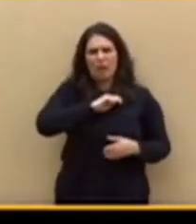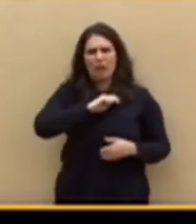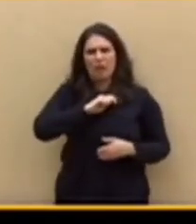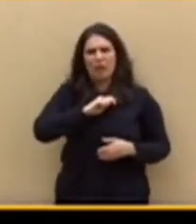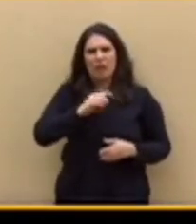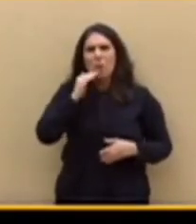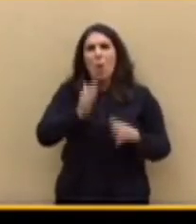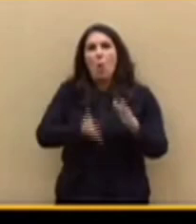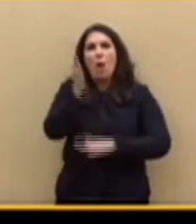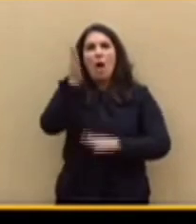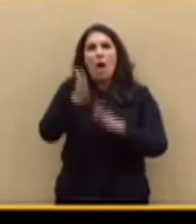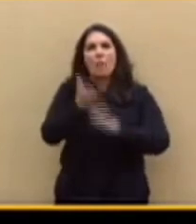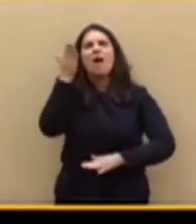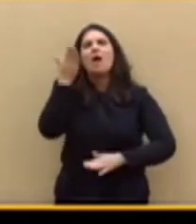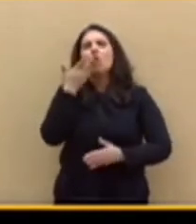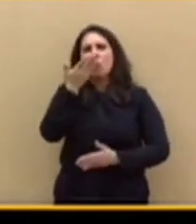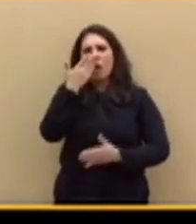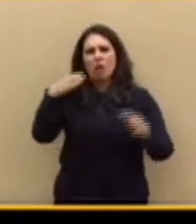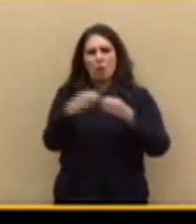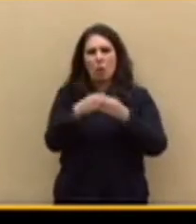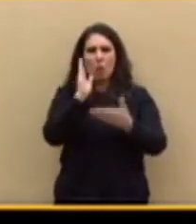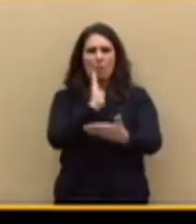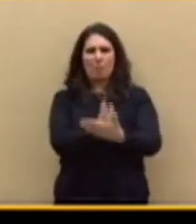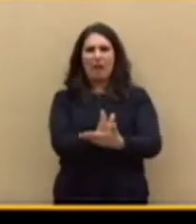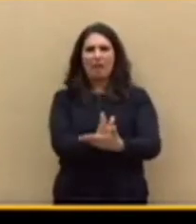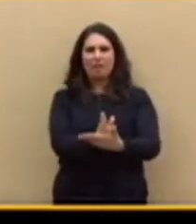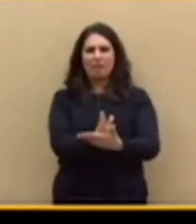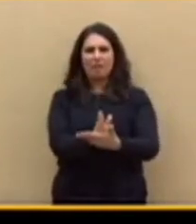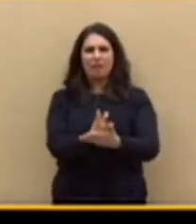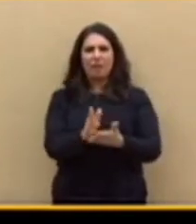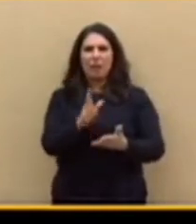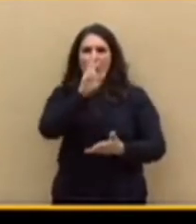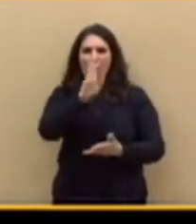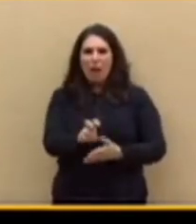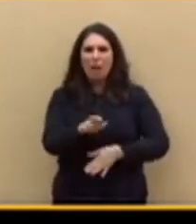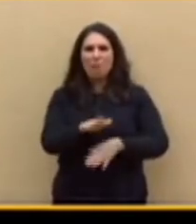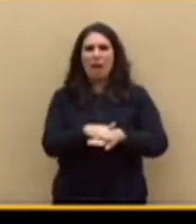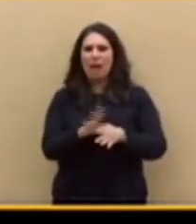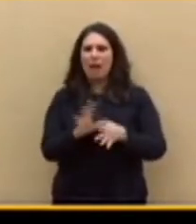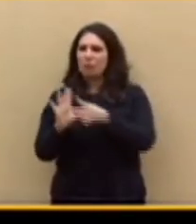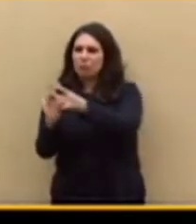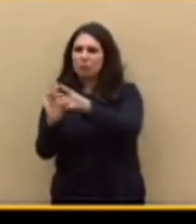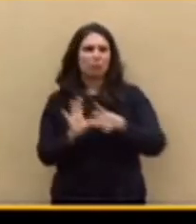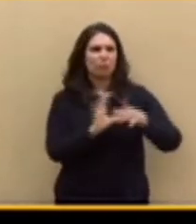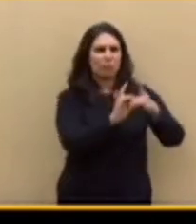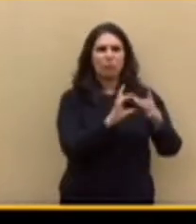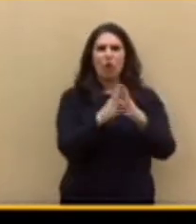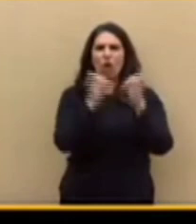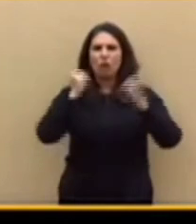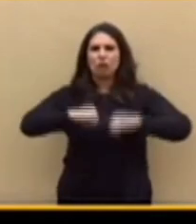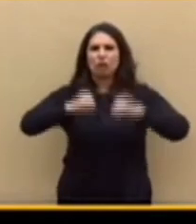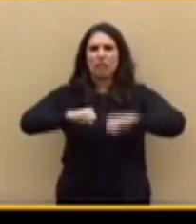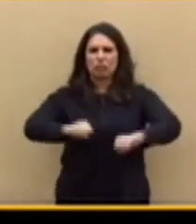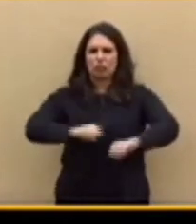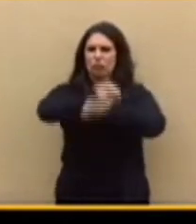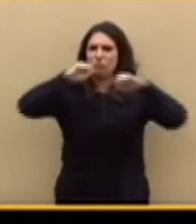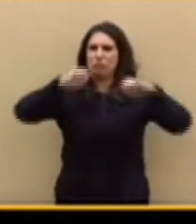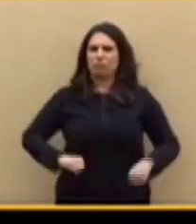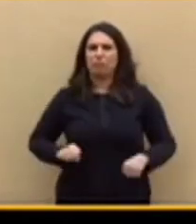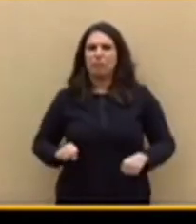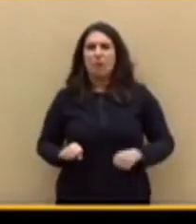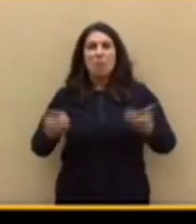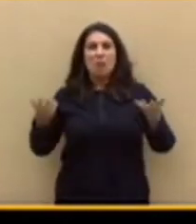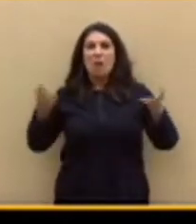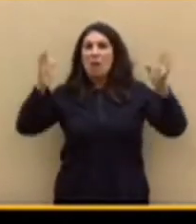mantener los consensos de un sistema político muy bien armado. Sin embargo, ustedes fueron ambiciosos e hicieron la apuesta del